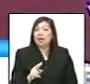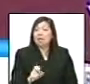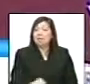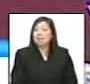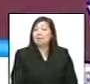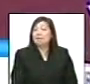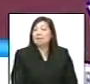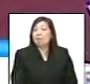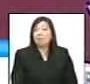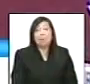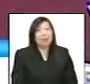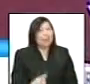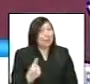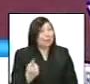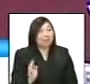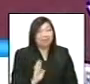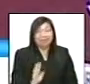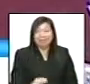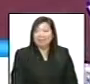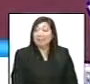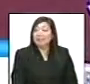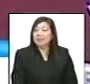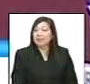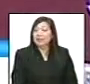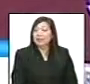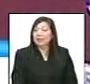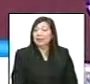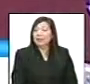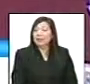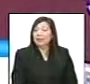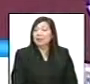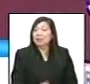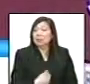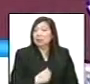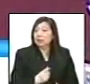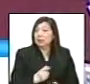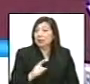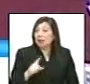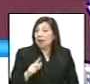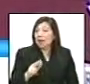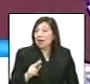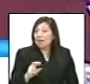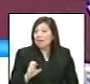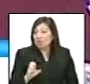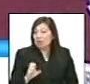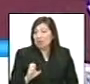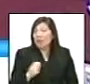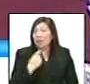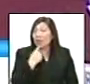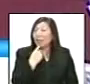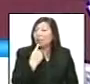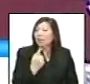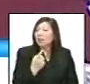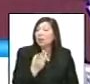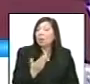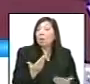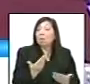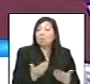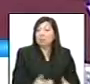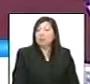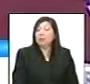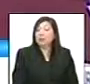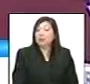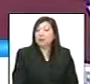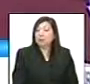sin embargo no son los únicos criterios. Entiendo que la propia congresista Glave ha presentado el criterio de paridad, por ejemplo, que